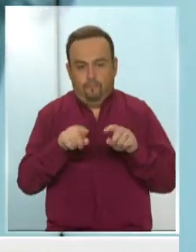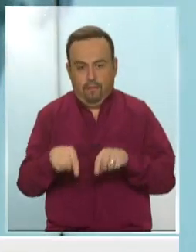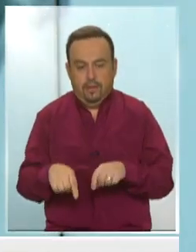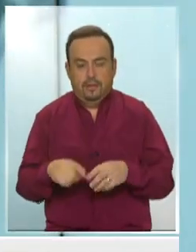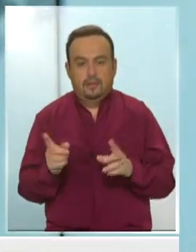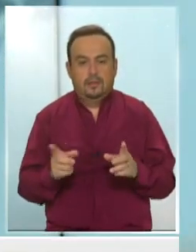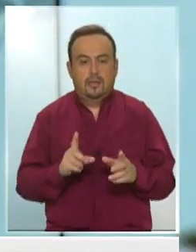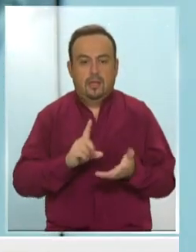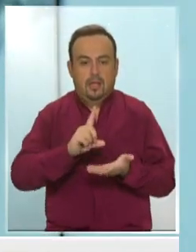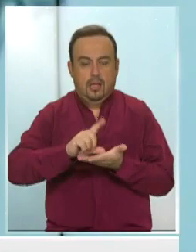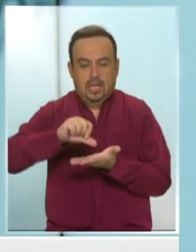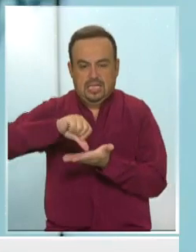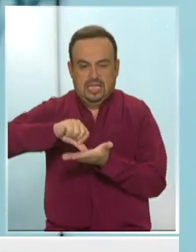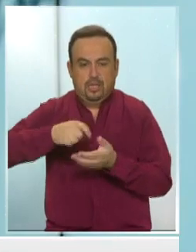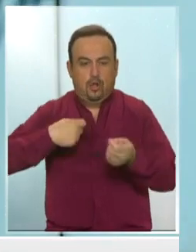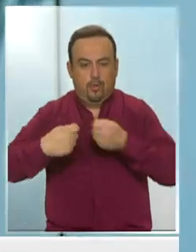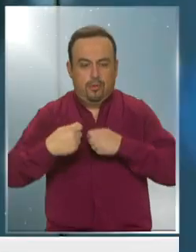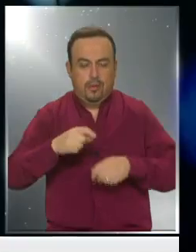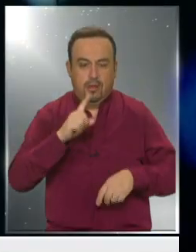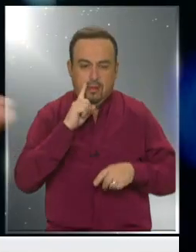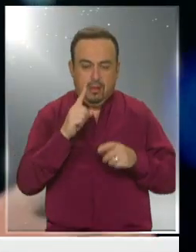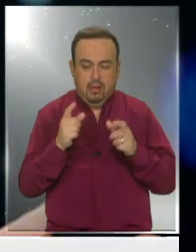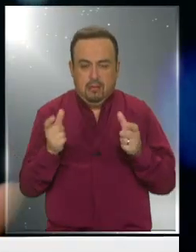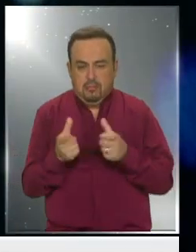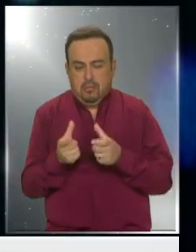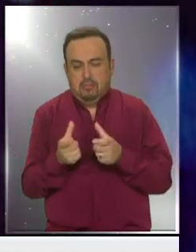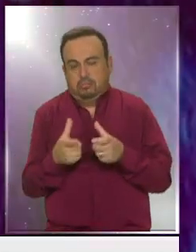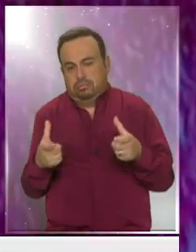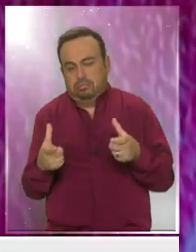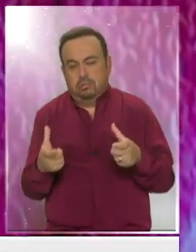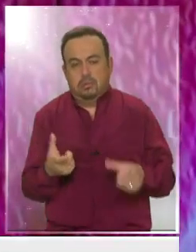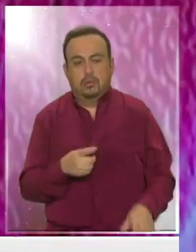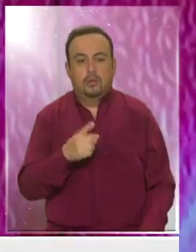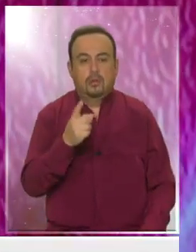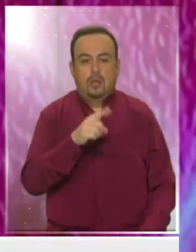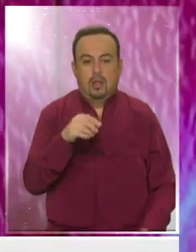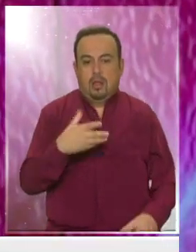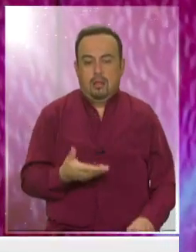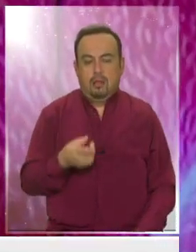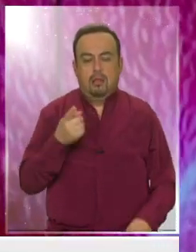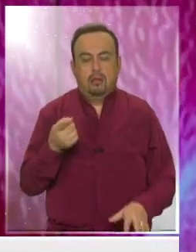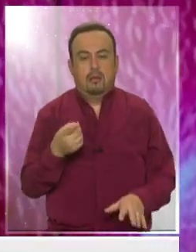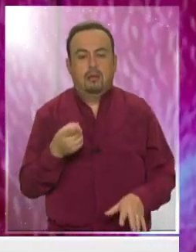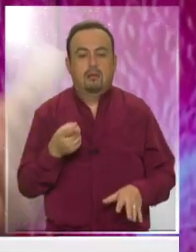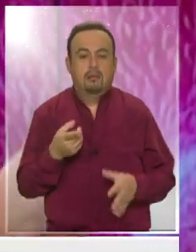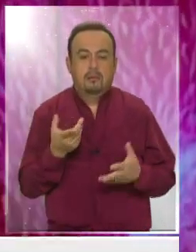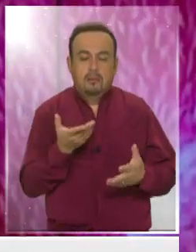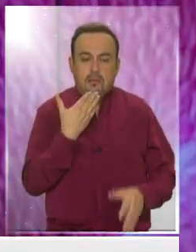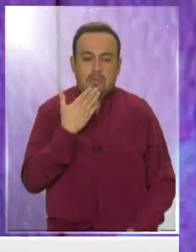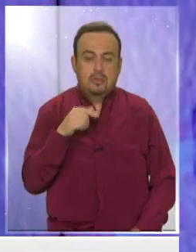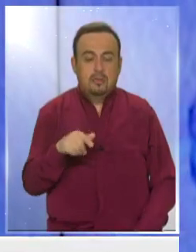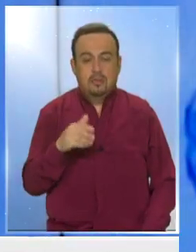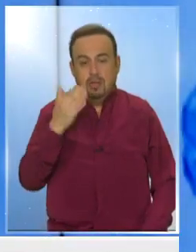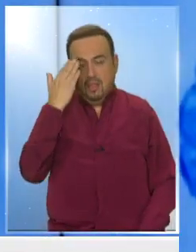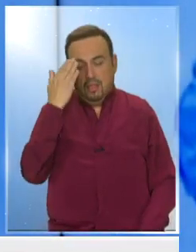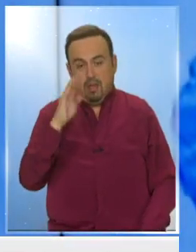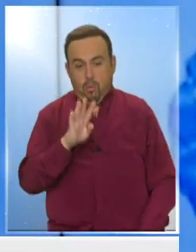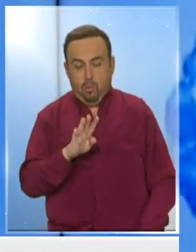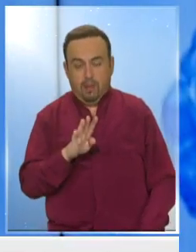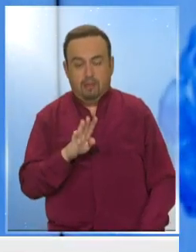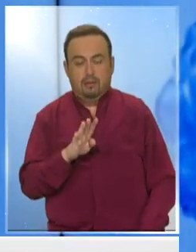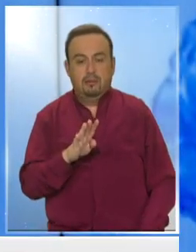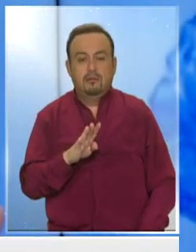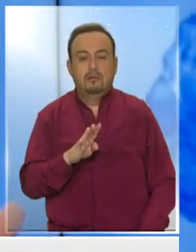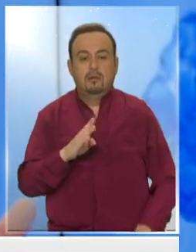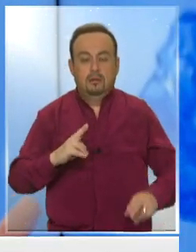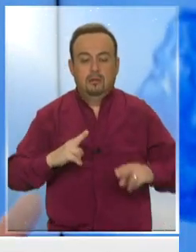abriendo los centros comerciales que tienen distintos tamaños, no solamente los que se presentaron acá, sino que también el día 4 va a abrir, por ejemplo, el